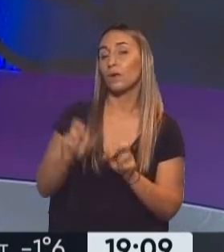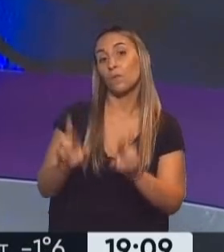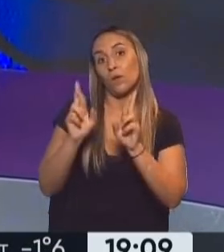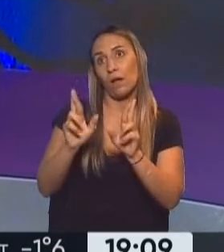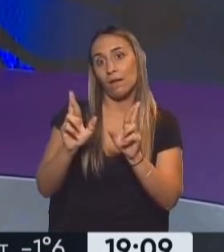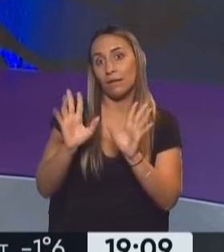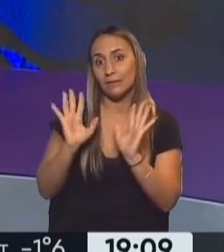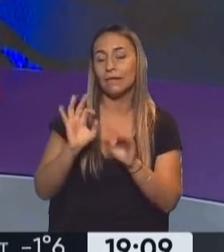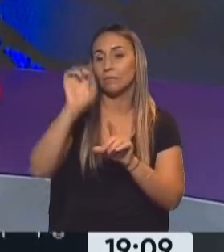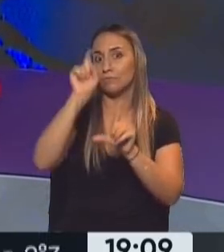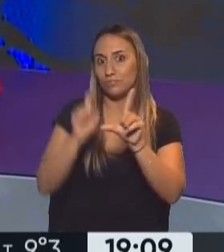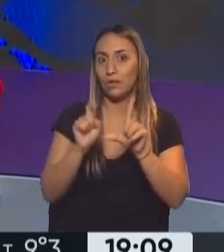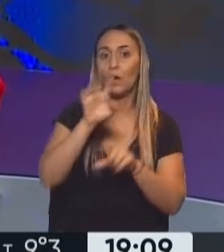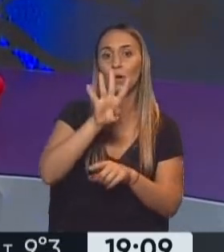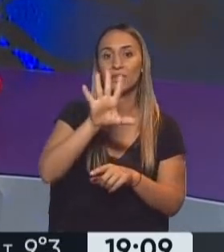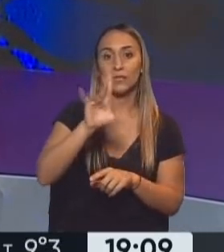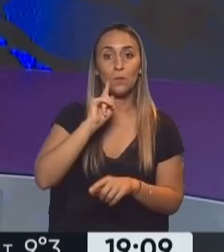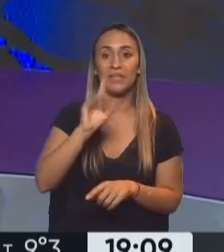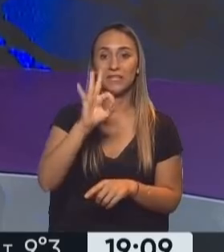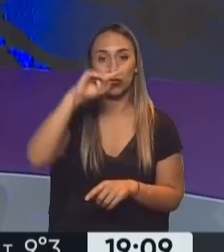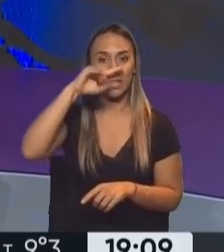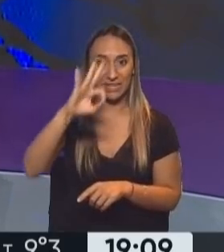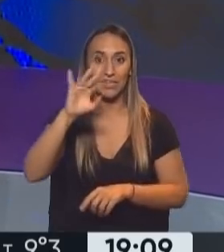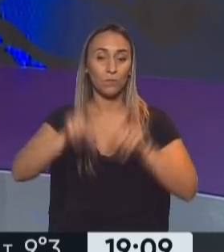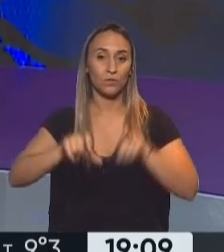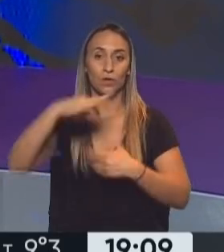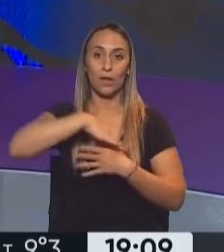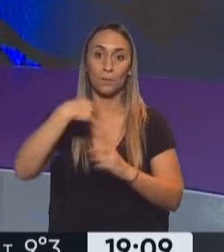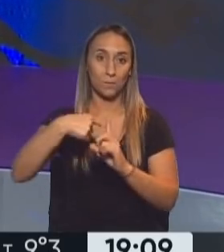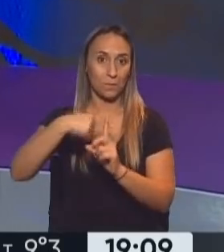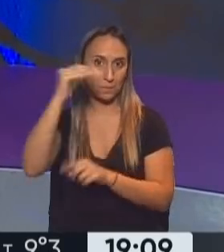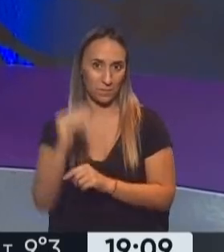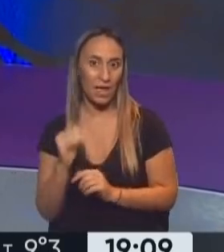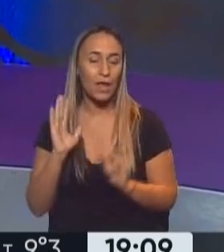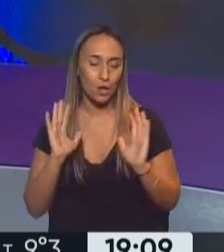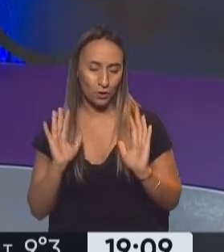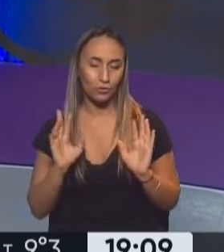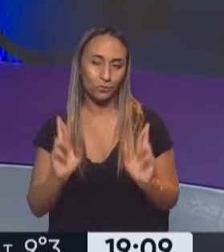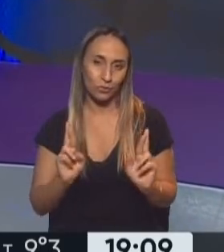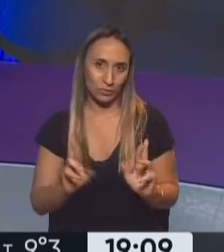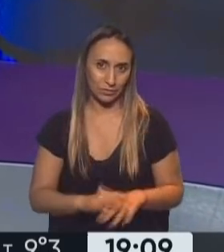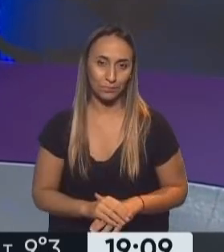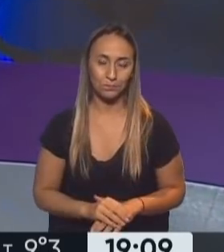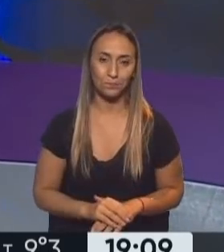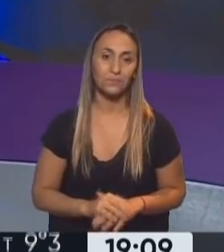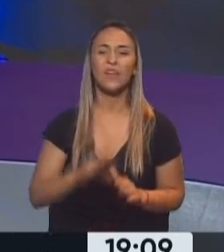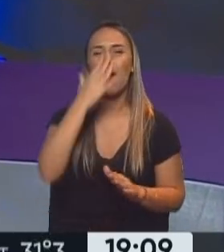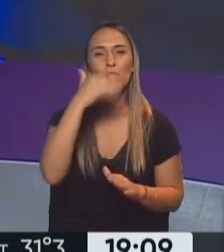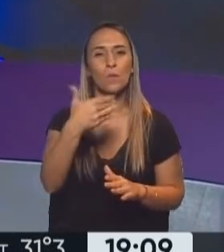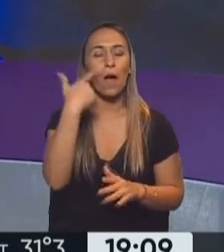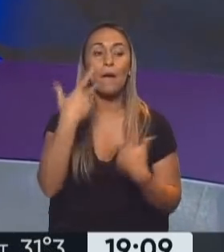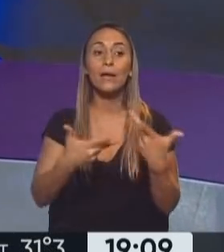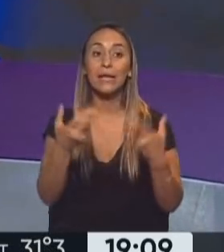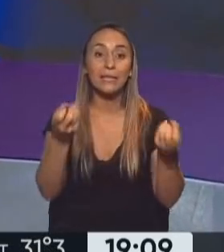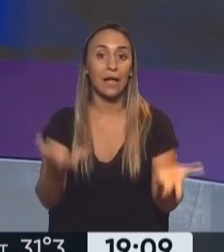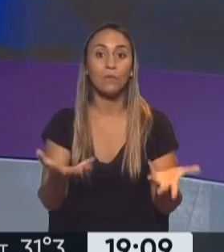afortunadamente 45.070, si bien es un número considerable, hablamos de que cada vez se registran menos contagios. Luego veremos cómo va evolucionando